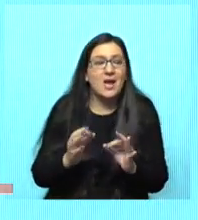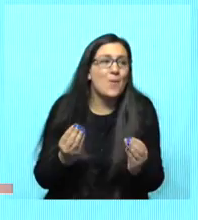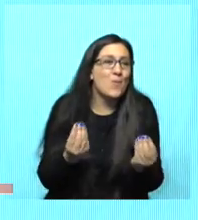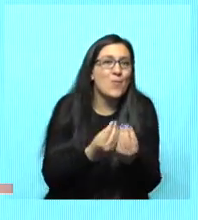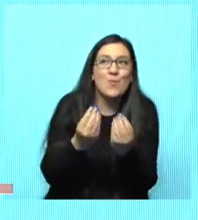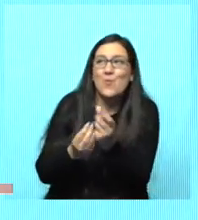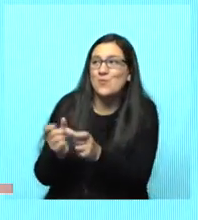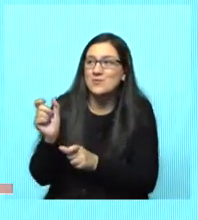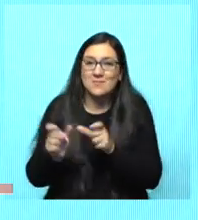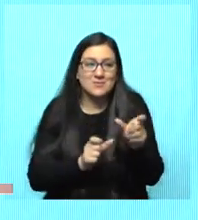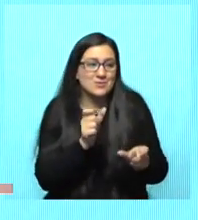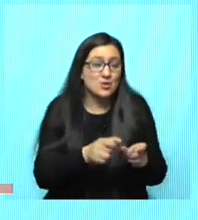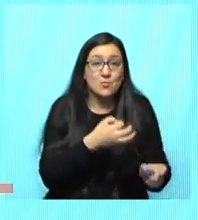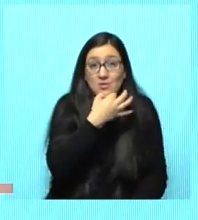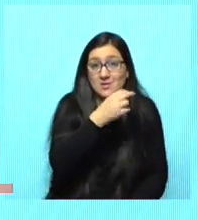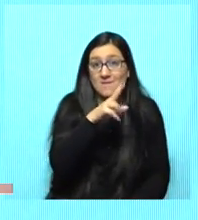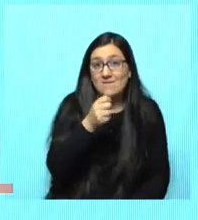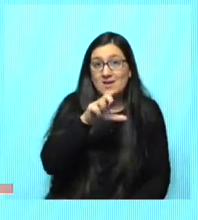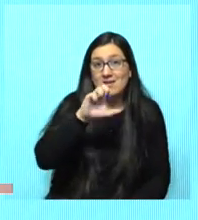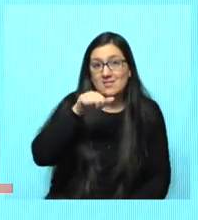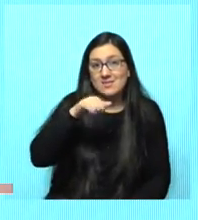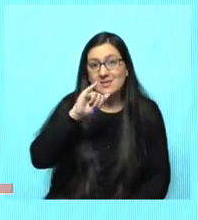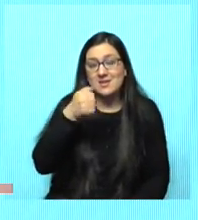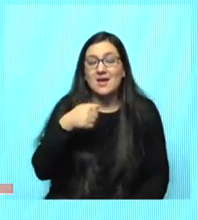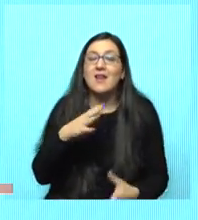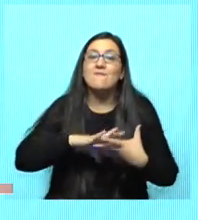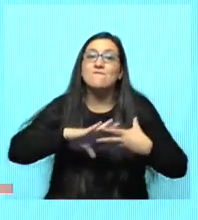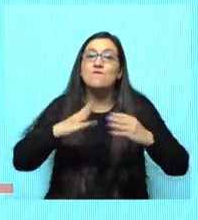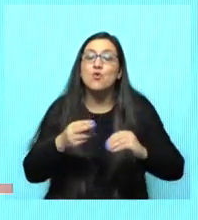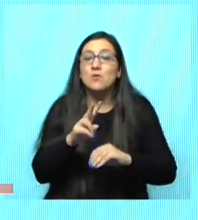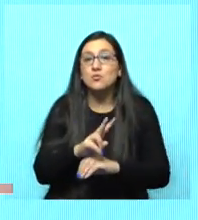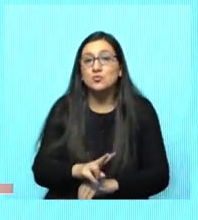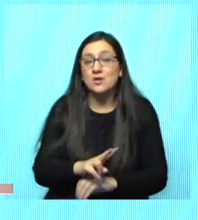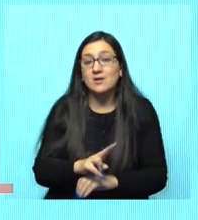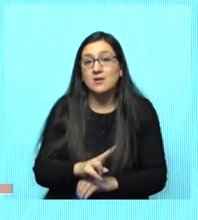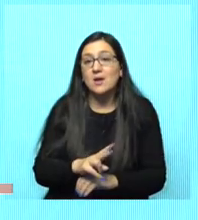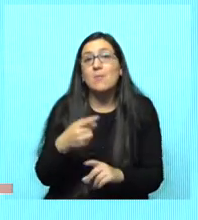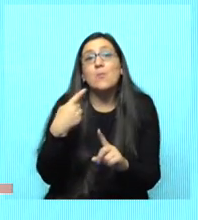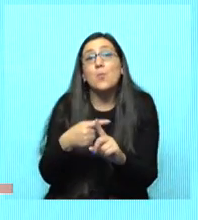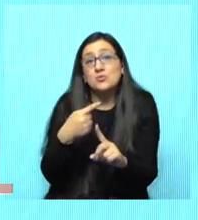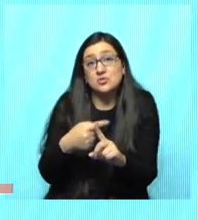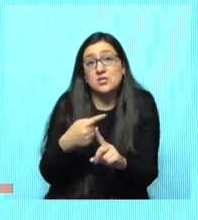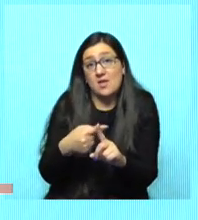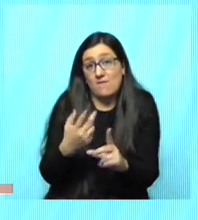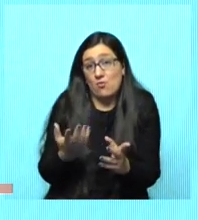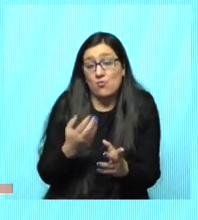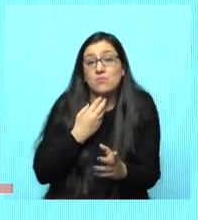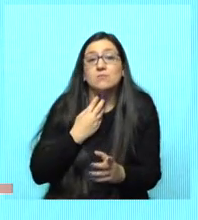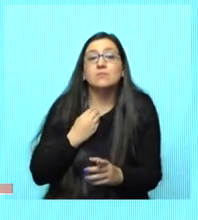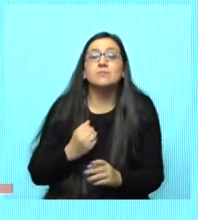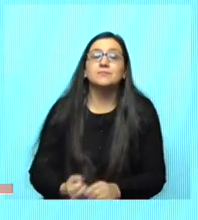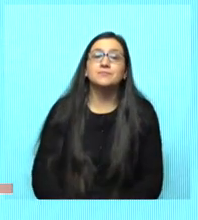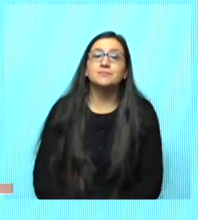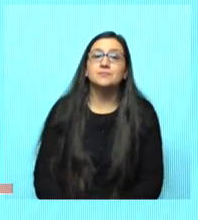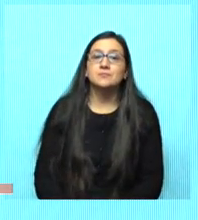Entonces creo que, como decía Valentina recién, es la forma de utilizar de manera más favorable, digamos, y cómo bien